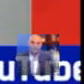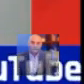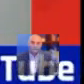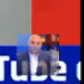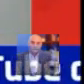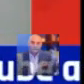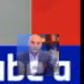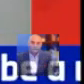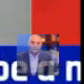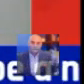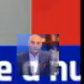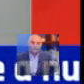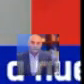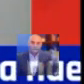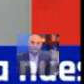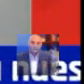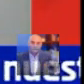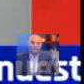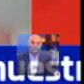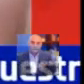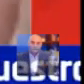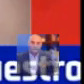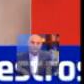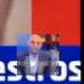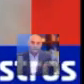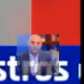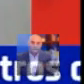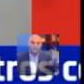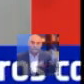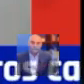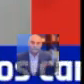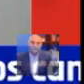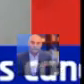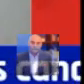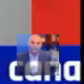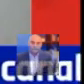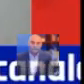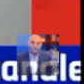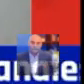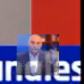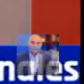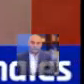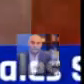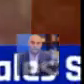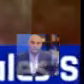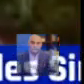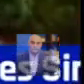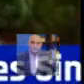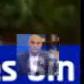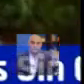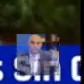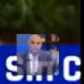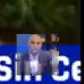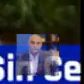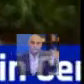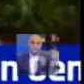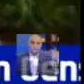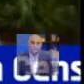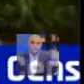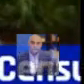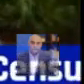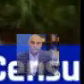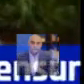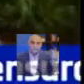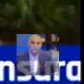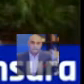a permitir nunca que se sacrifique al pueblo mexicano ante los altares de los